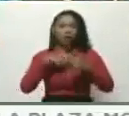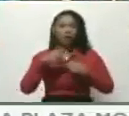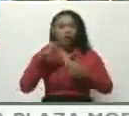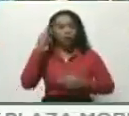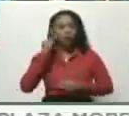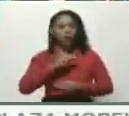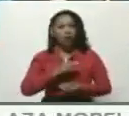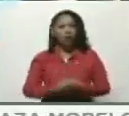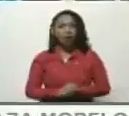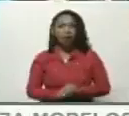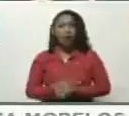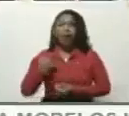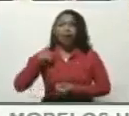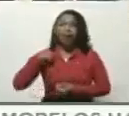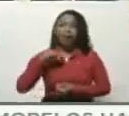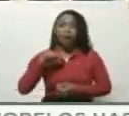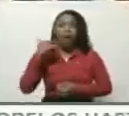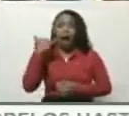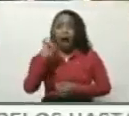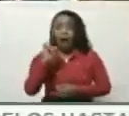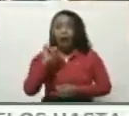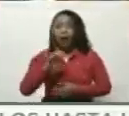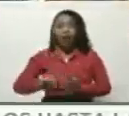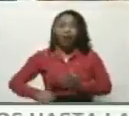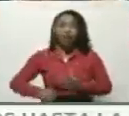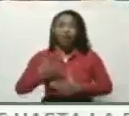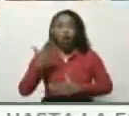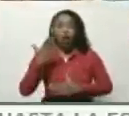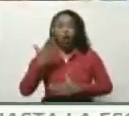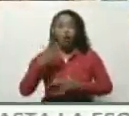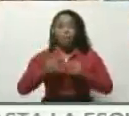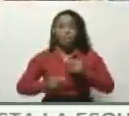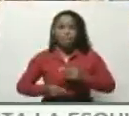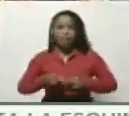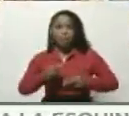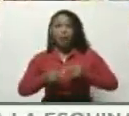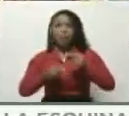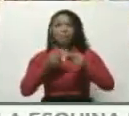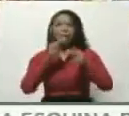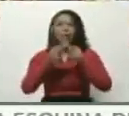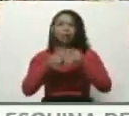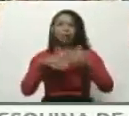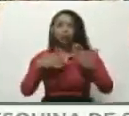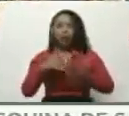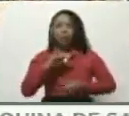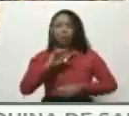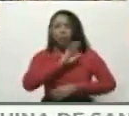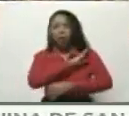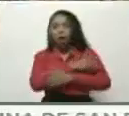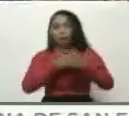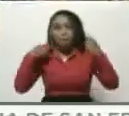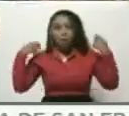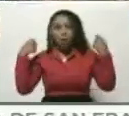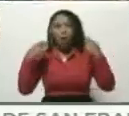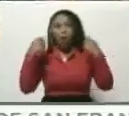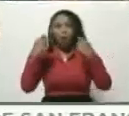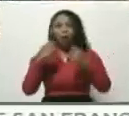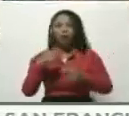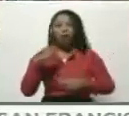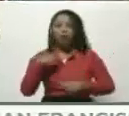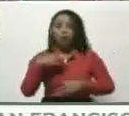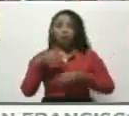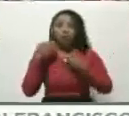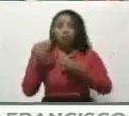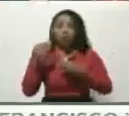bolivariana tiene que estar fundamentado en la construcción del poder popular. Estoy dando